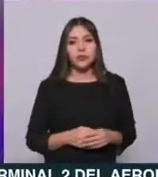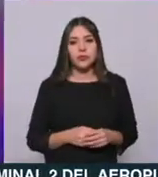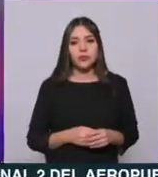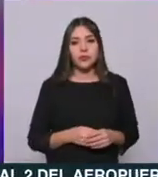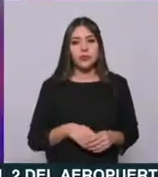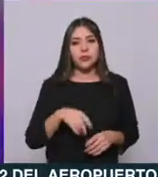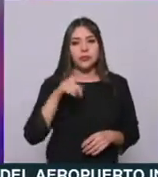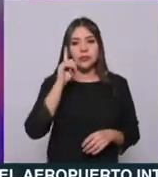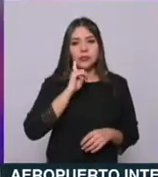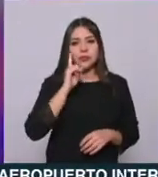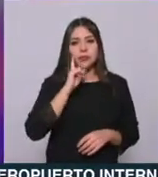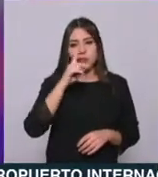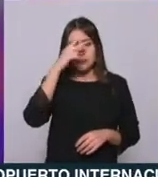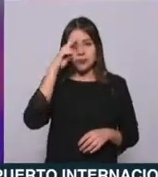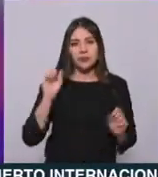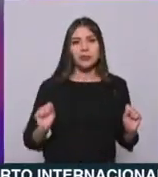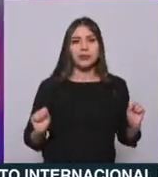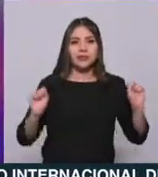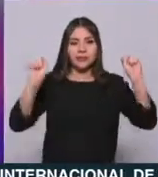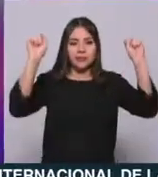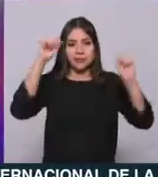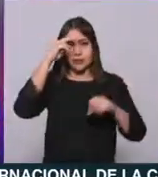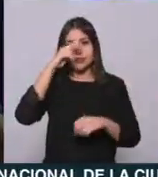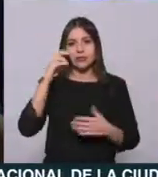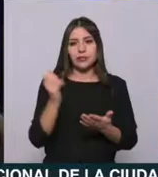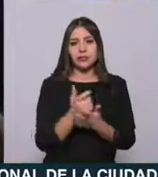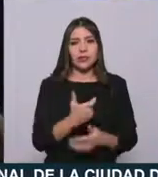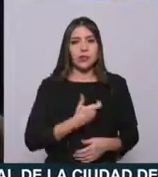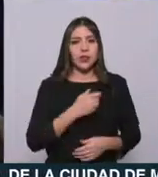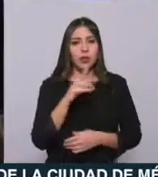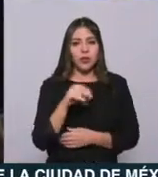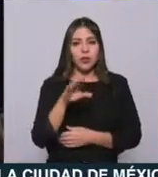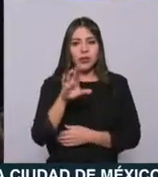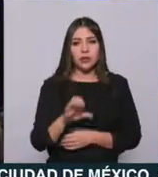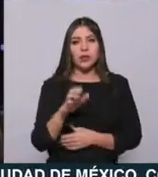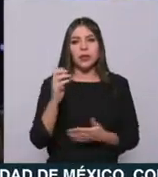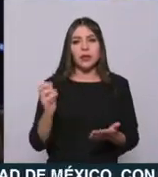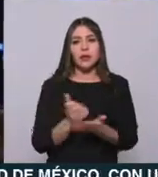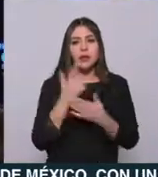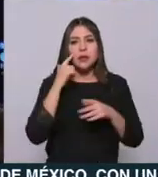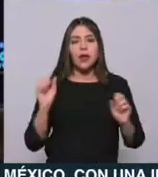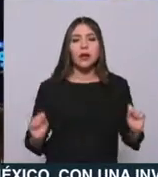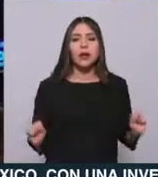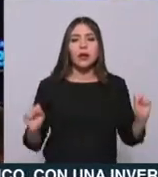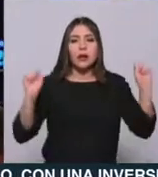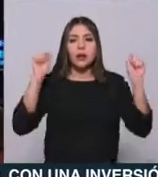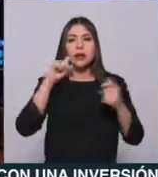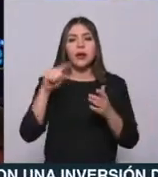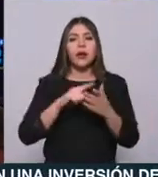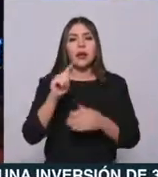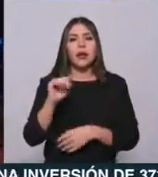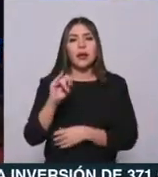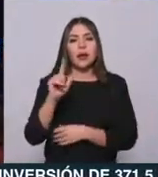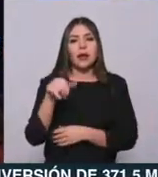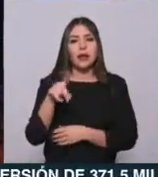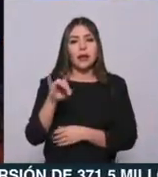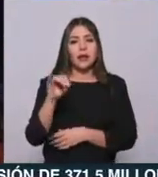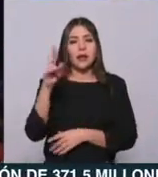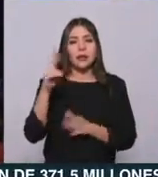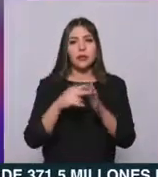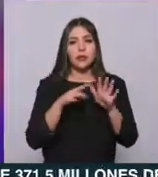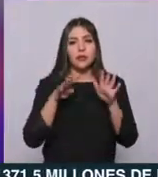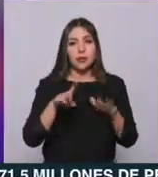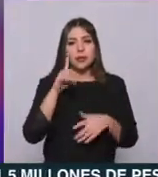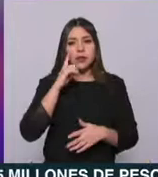La pesista mexicana Aremi Fuentes consiguió la medalla de bronce en el Campeonato Mundial de Mayores de Levantamiento de Pesas de Tailandia 2019. La